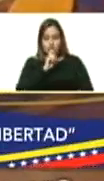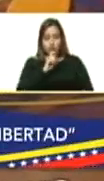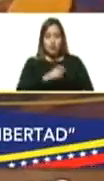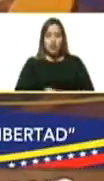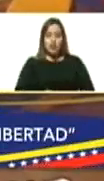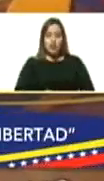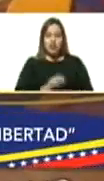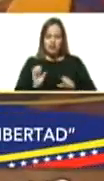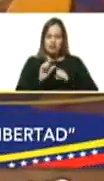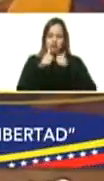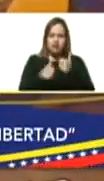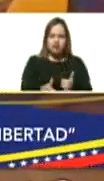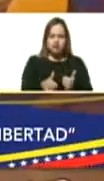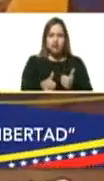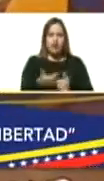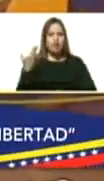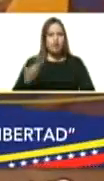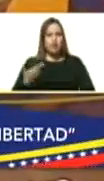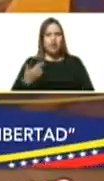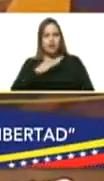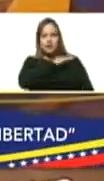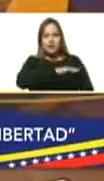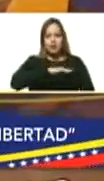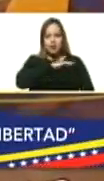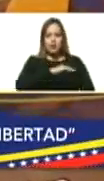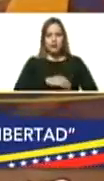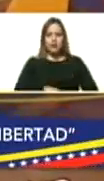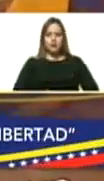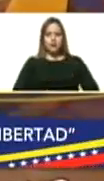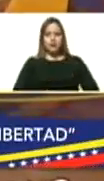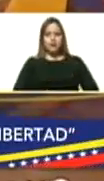de esta importante misión, como